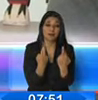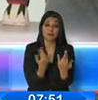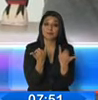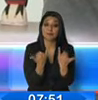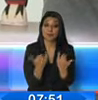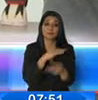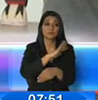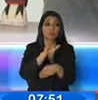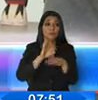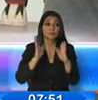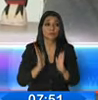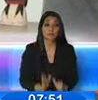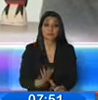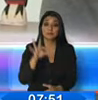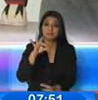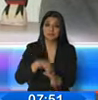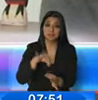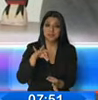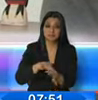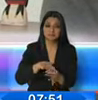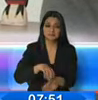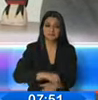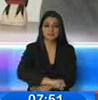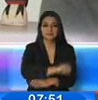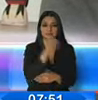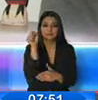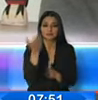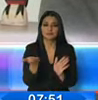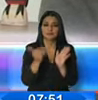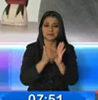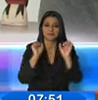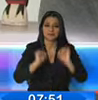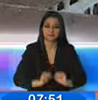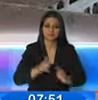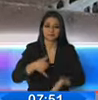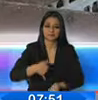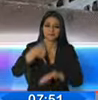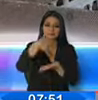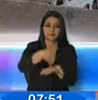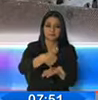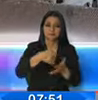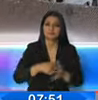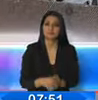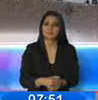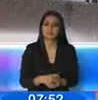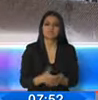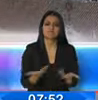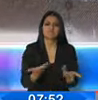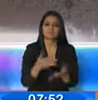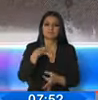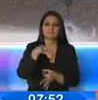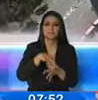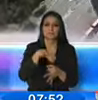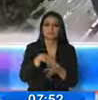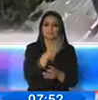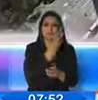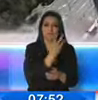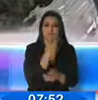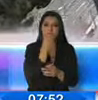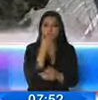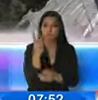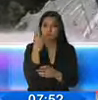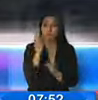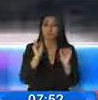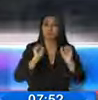todos los ecuatorianos, todos los quiteños, pues llegar a tener este nuevo galardón. La elección se realiza por voto vía web y es